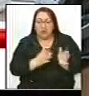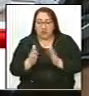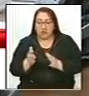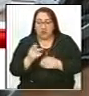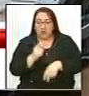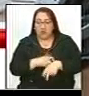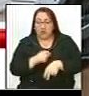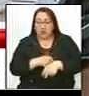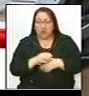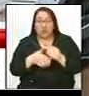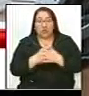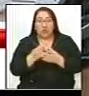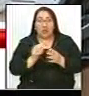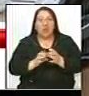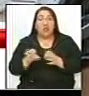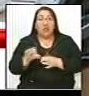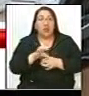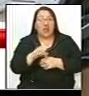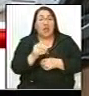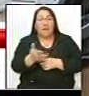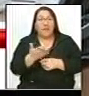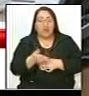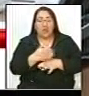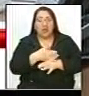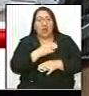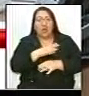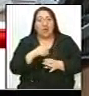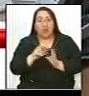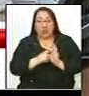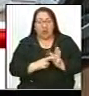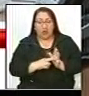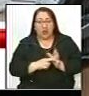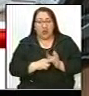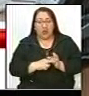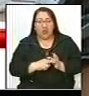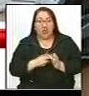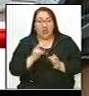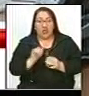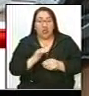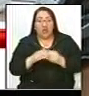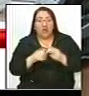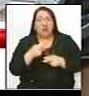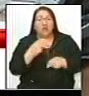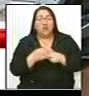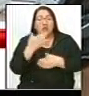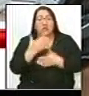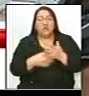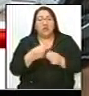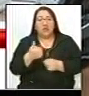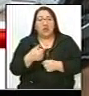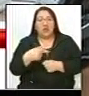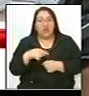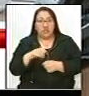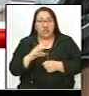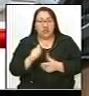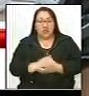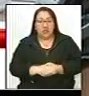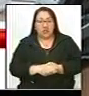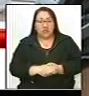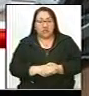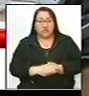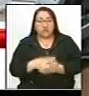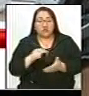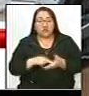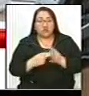el momento de los desembolsos, a solicitudes del gobierno regional, y la relación con la agencia,